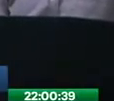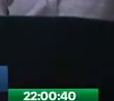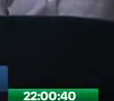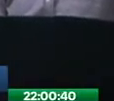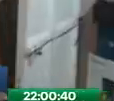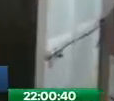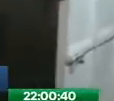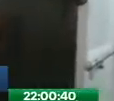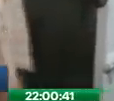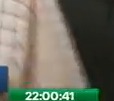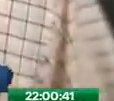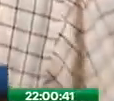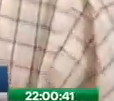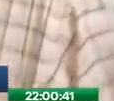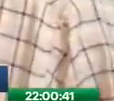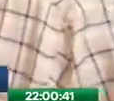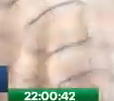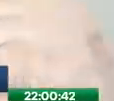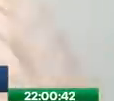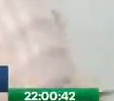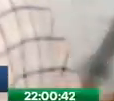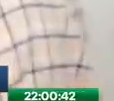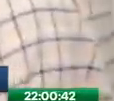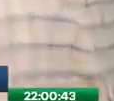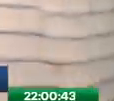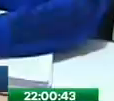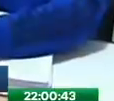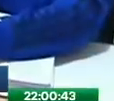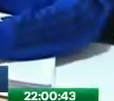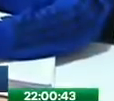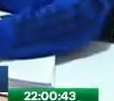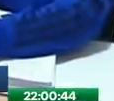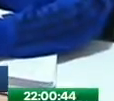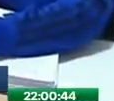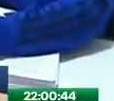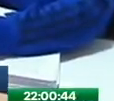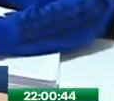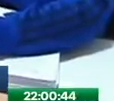a los GATS, lo que repercute hasta en el abastecimiento de combustible.